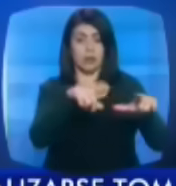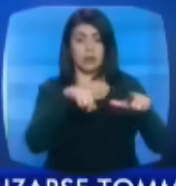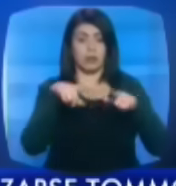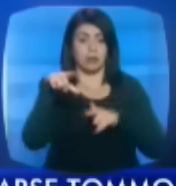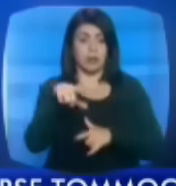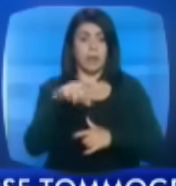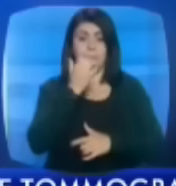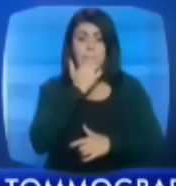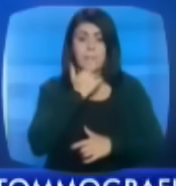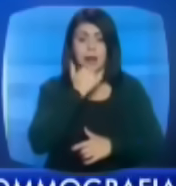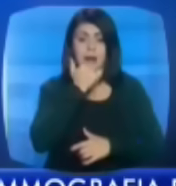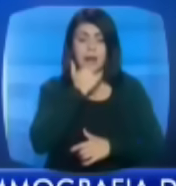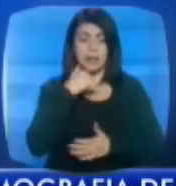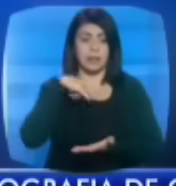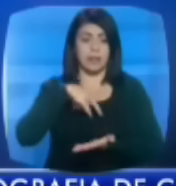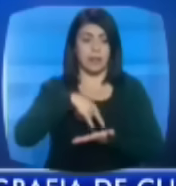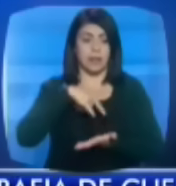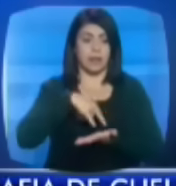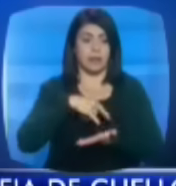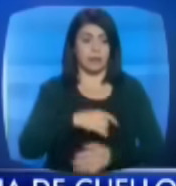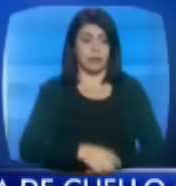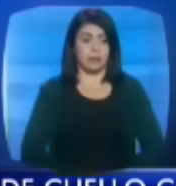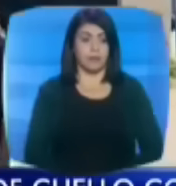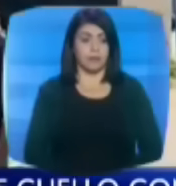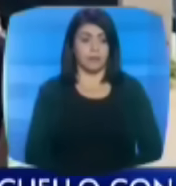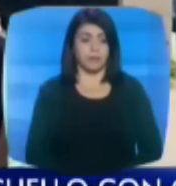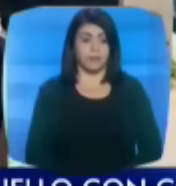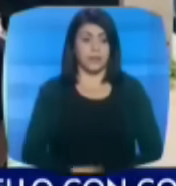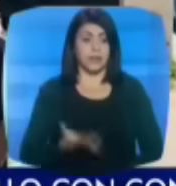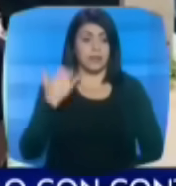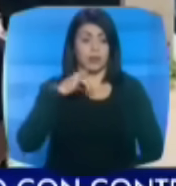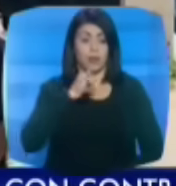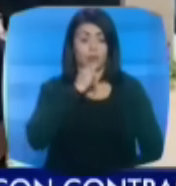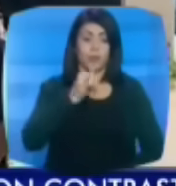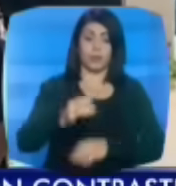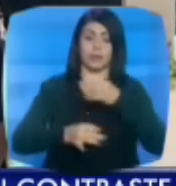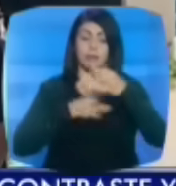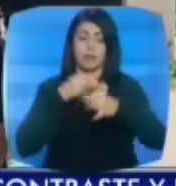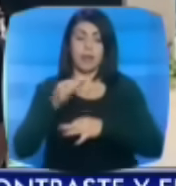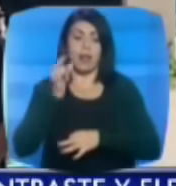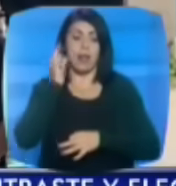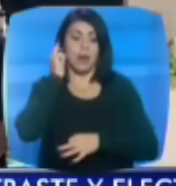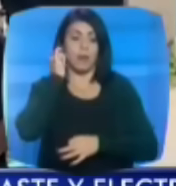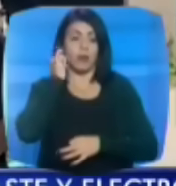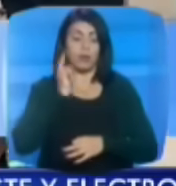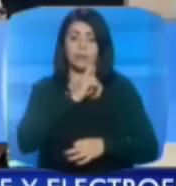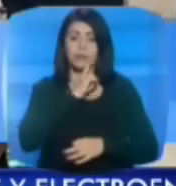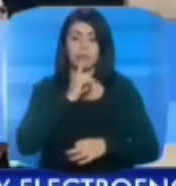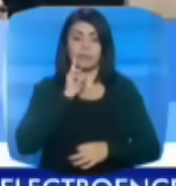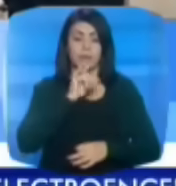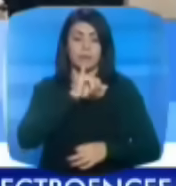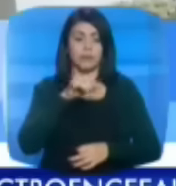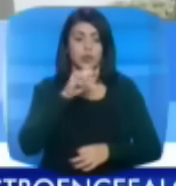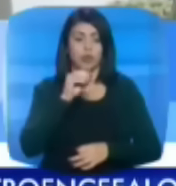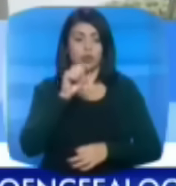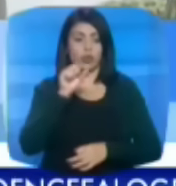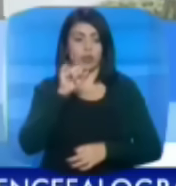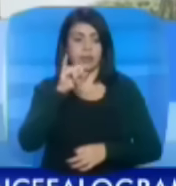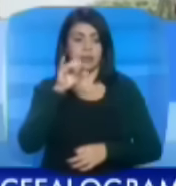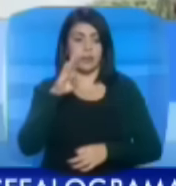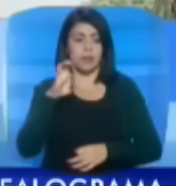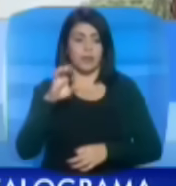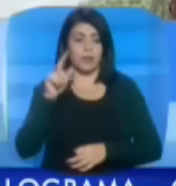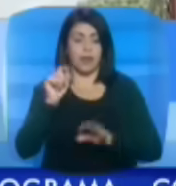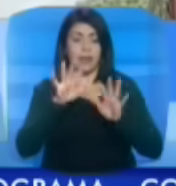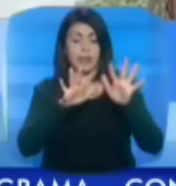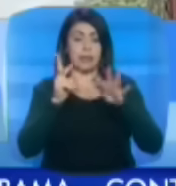de la ciudad de Valencia, en el estado Carabobo. Según se pudo conocer, la víctima, identificada como Yoseibet Anailet